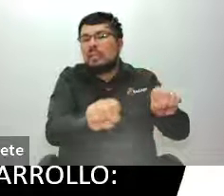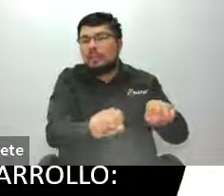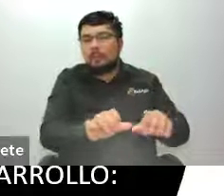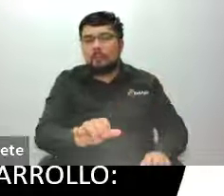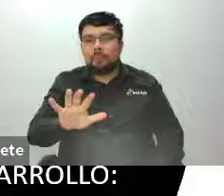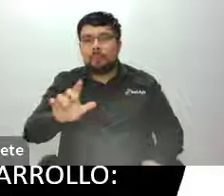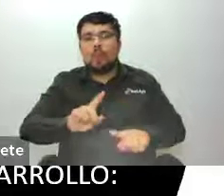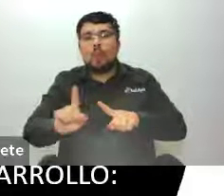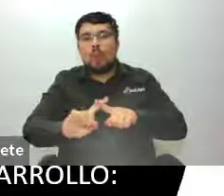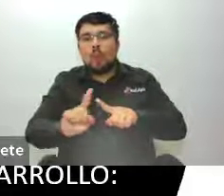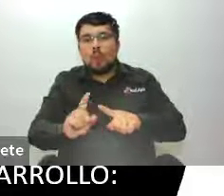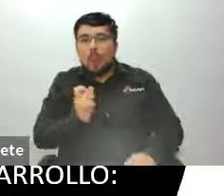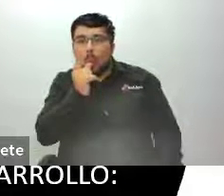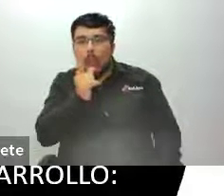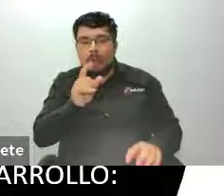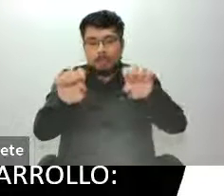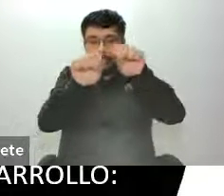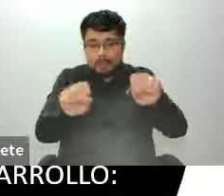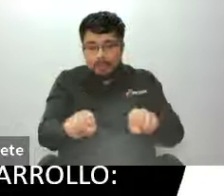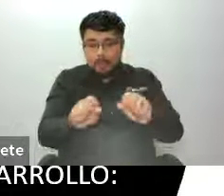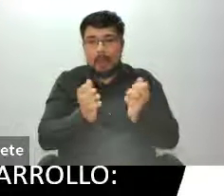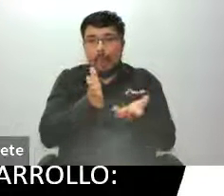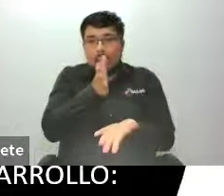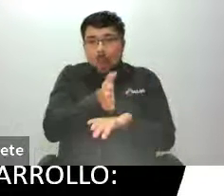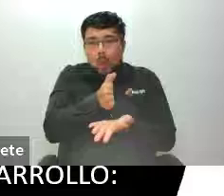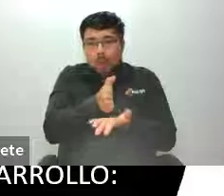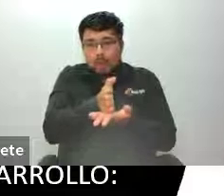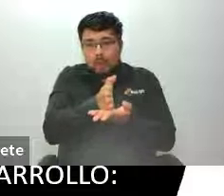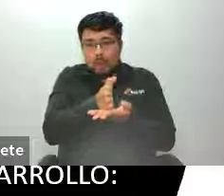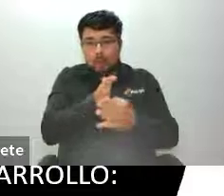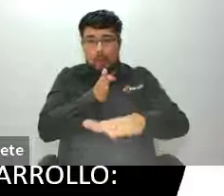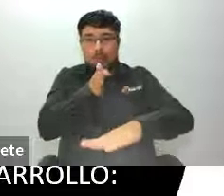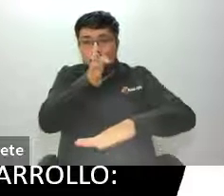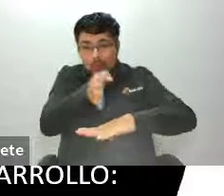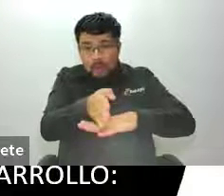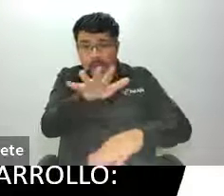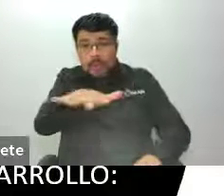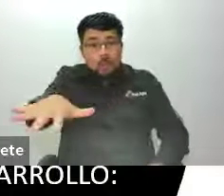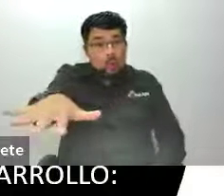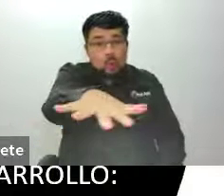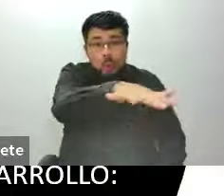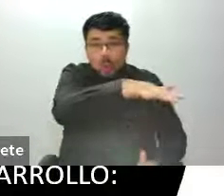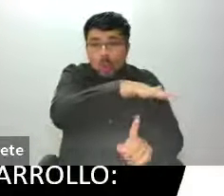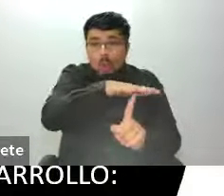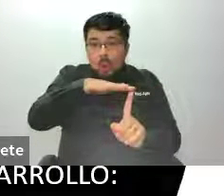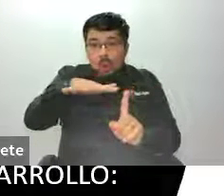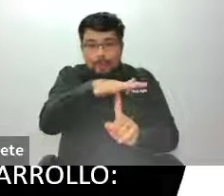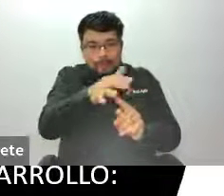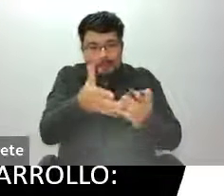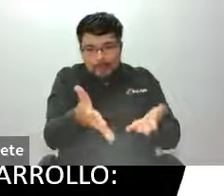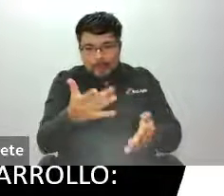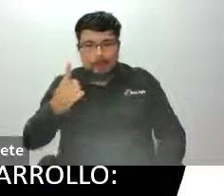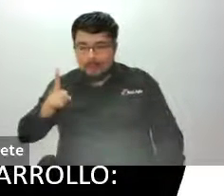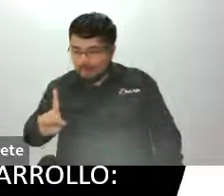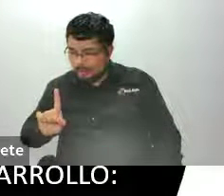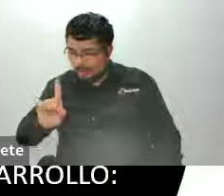Si fue tempranamente a un sistema educativo donde estaba en todo el contexto para que pueda aprender